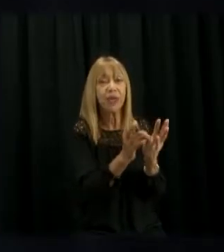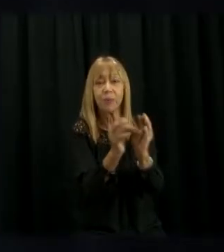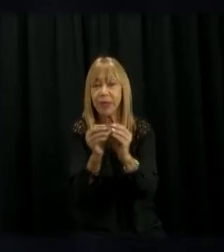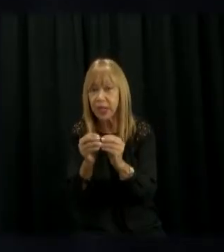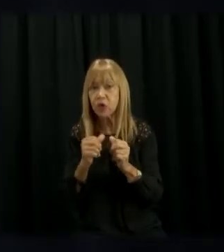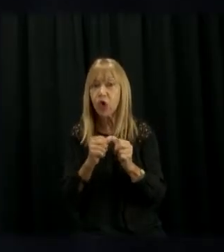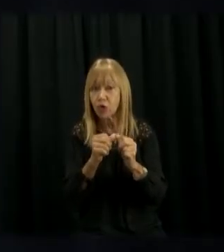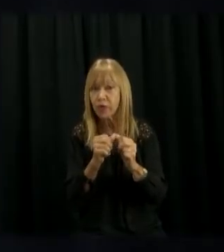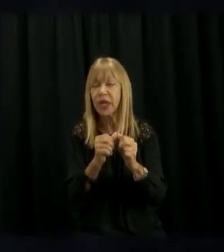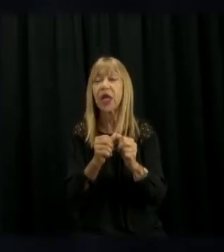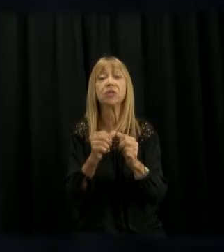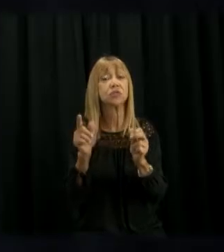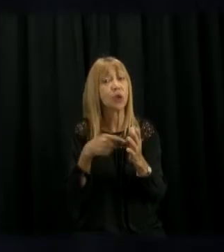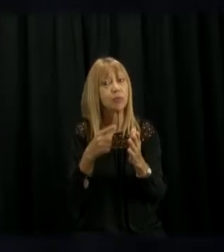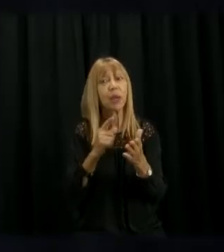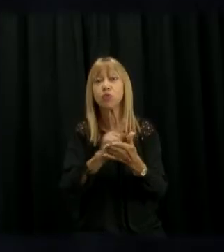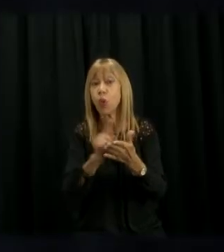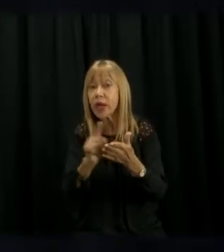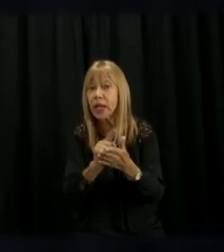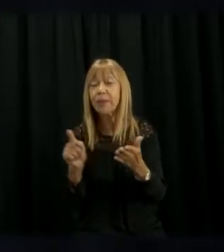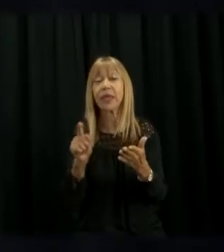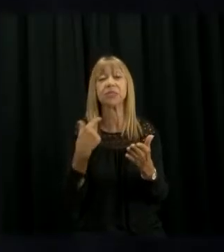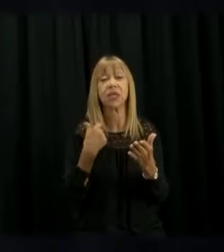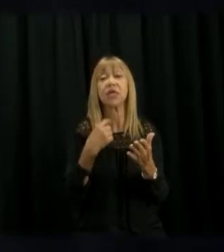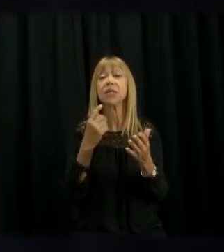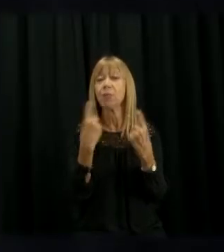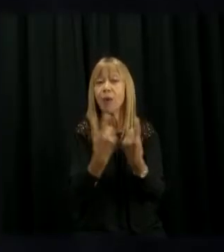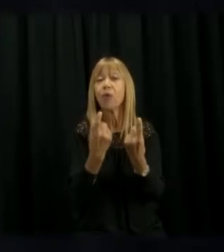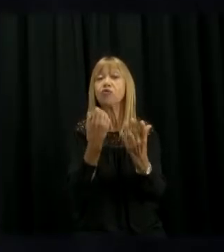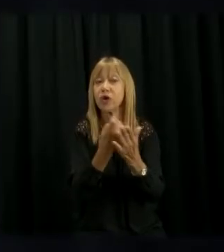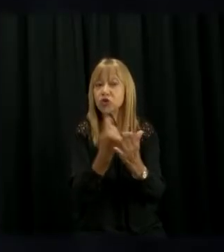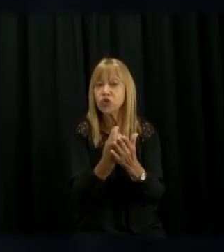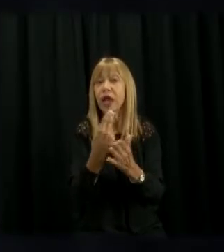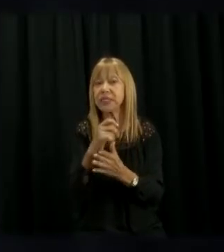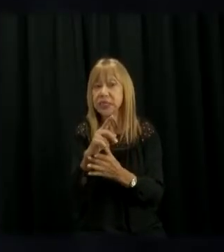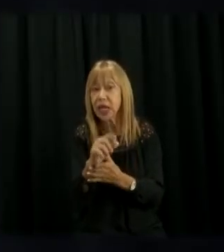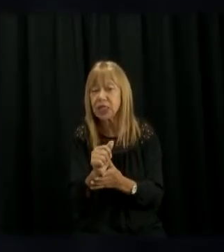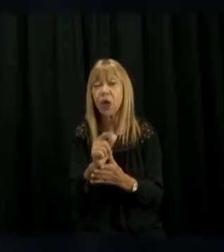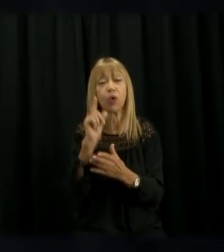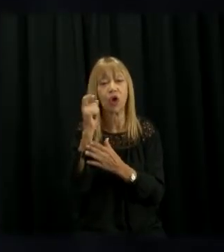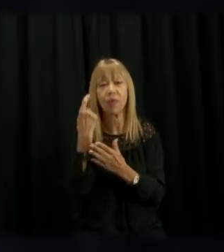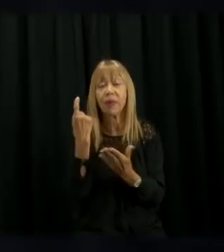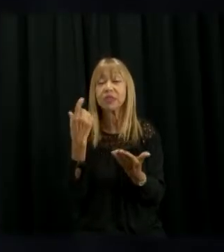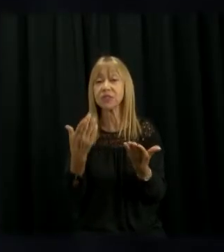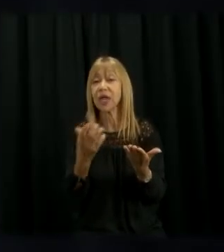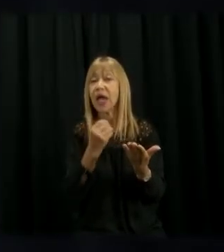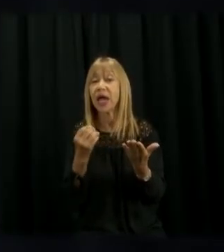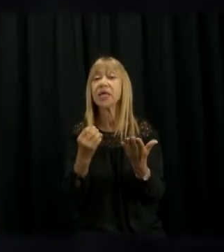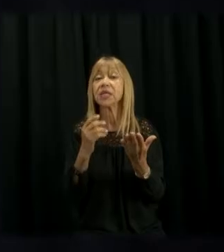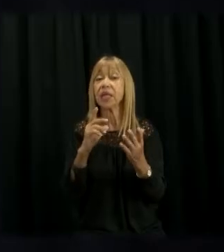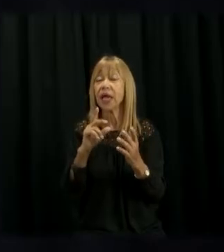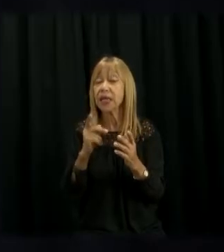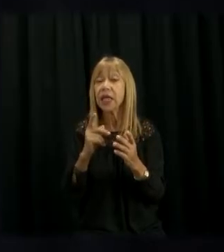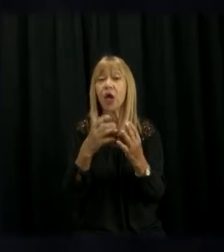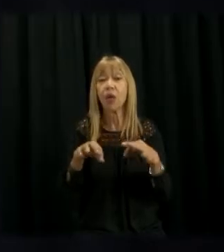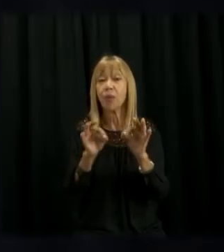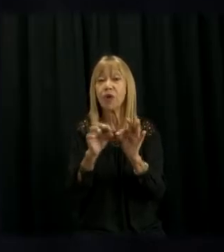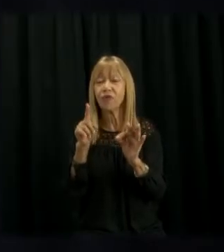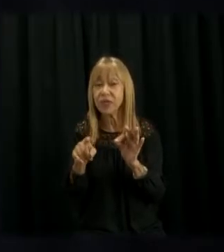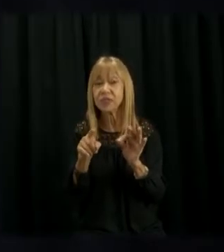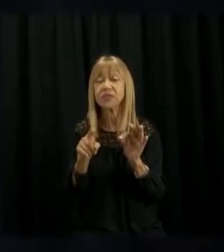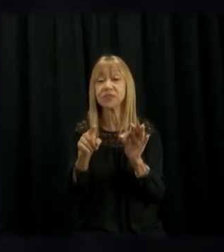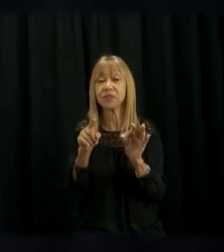estado trabajando con el gobierno, en algunos casos semanalmente, con Hacienda, con los auditores externos y